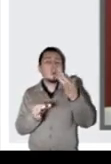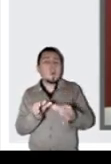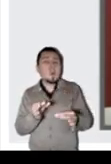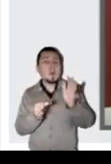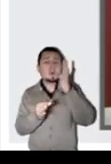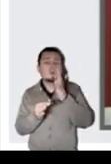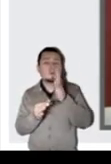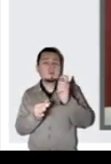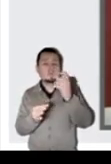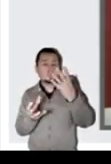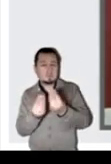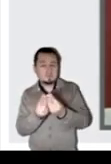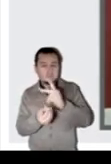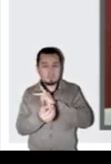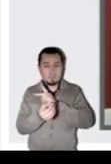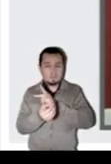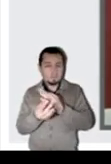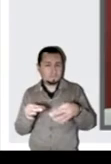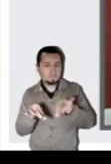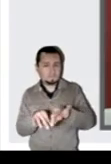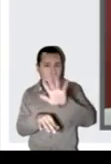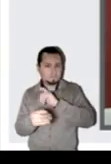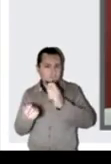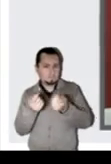punto que es vital para que el sistema funcione